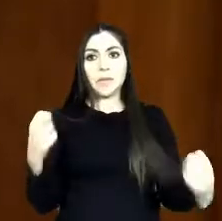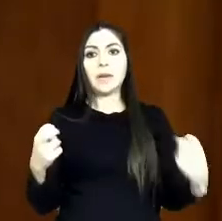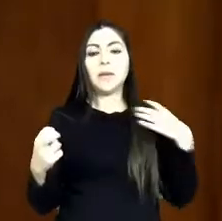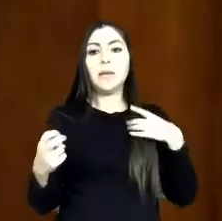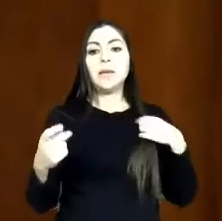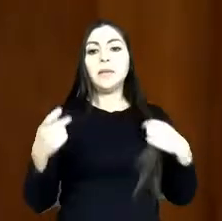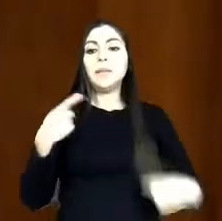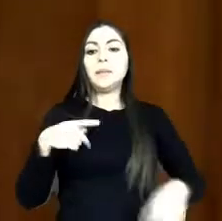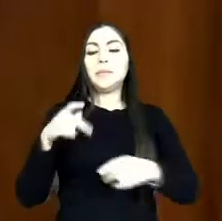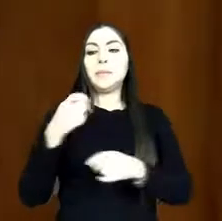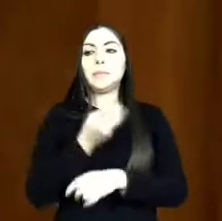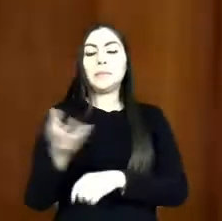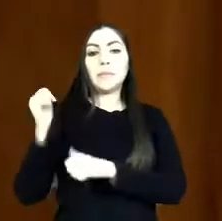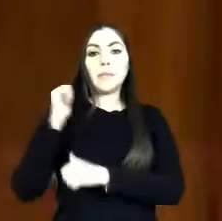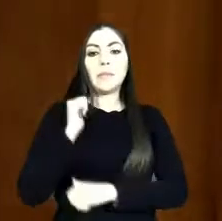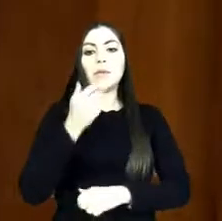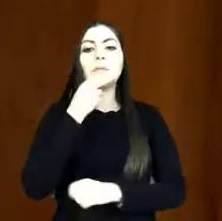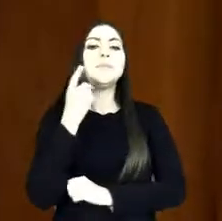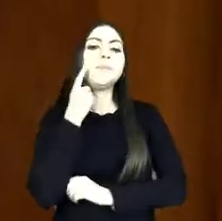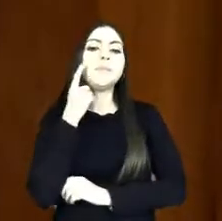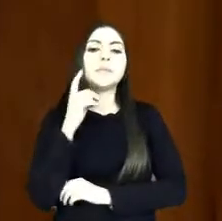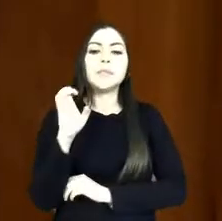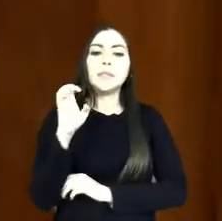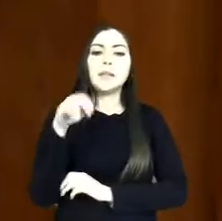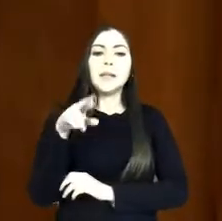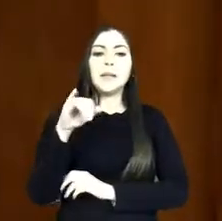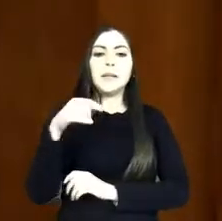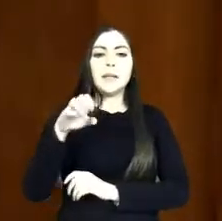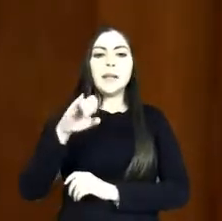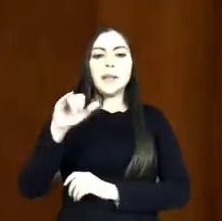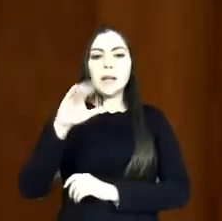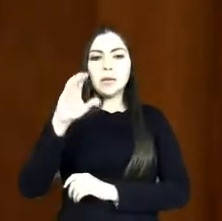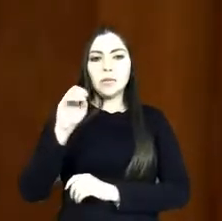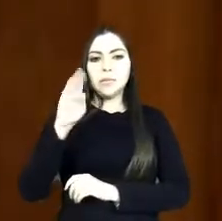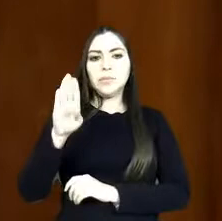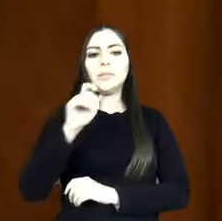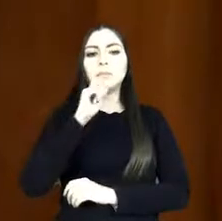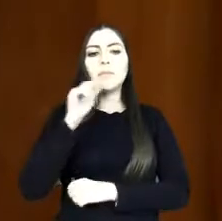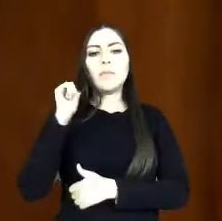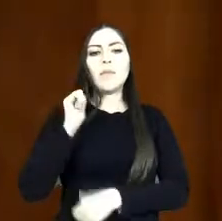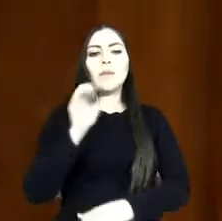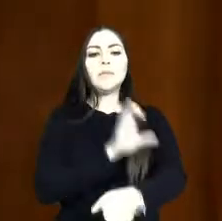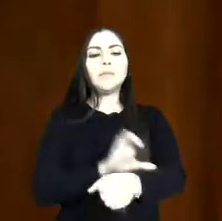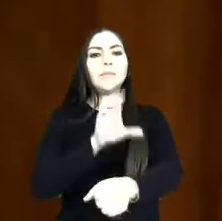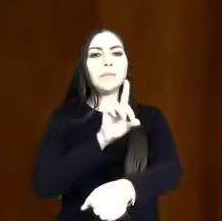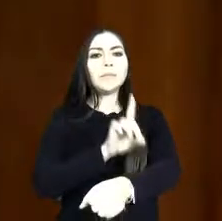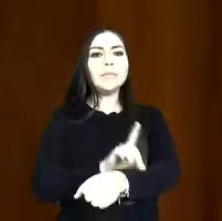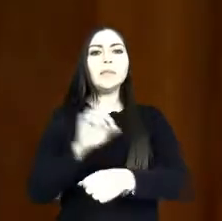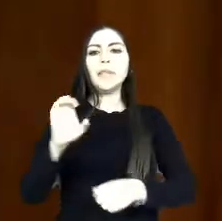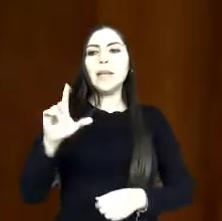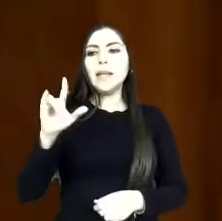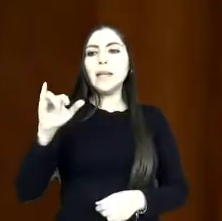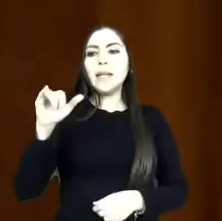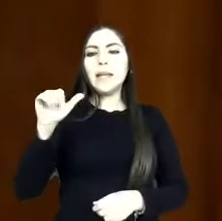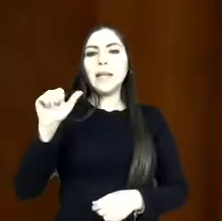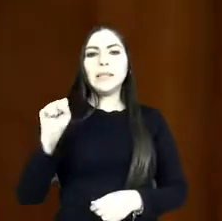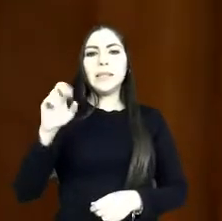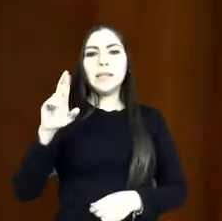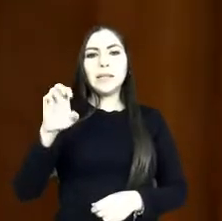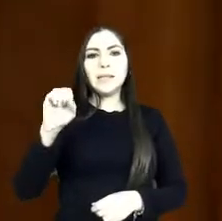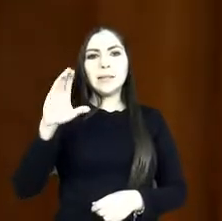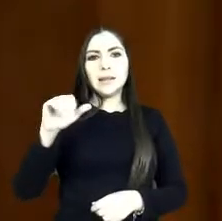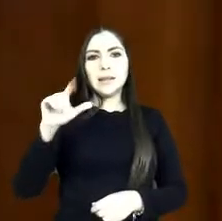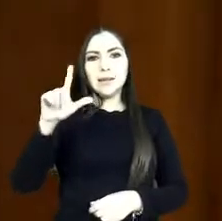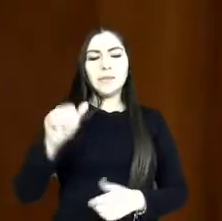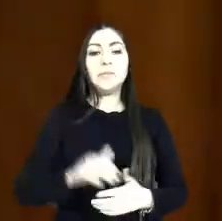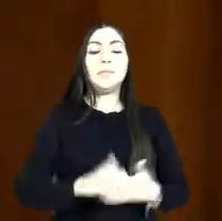la preside, el diputado Enrique Jacob Rocha, y de mi coordinador parlamentario, el diputado Elías Rescala Jiménez, a quienes